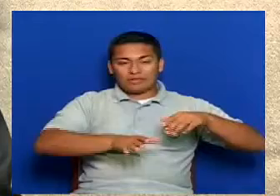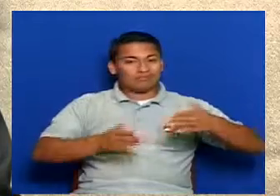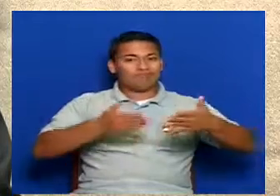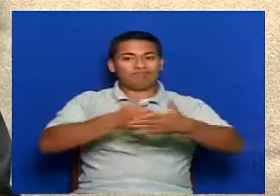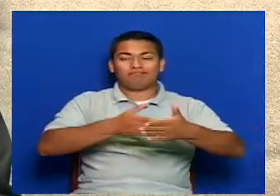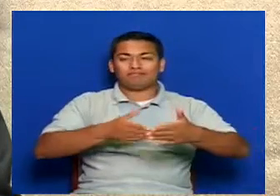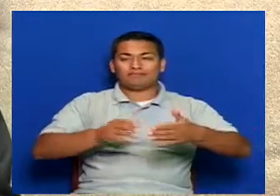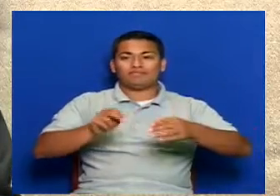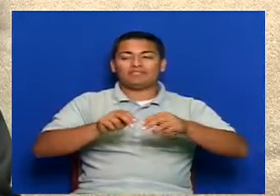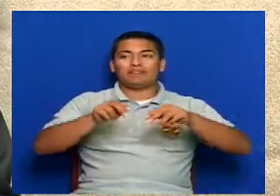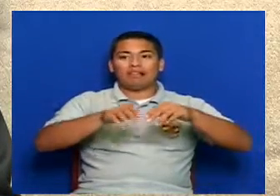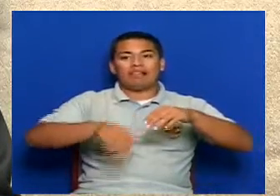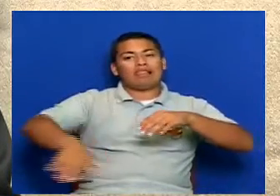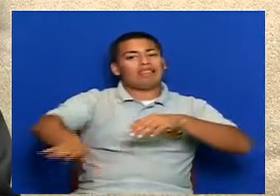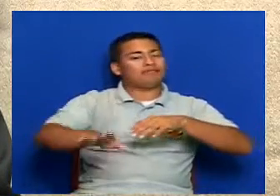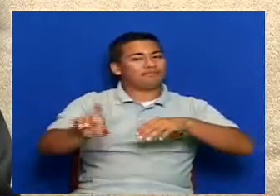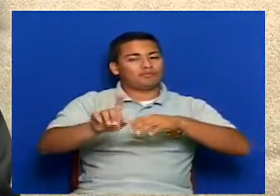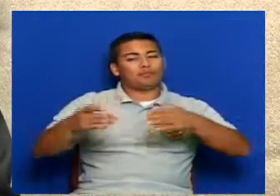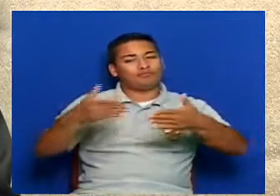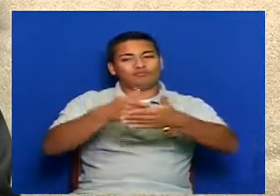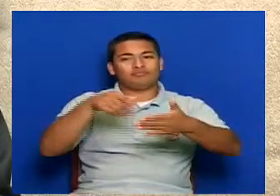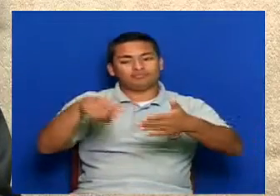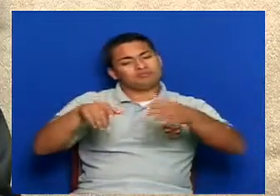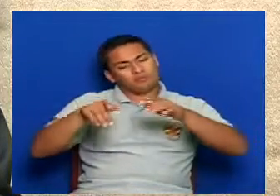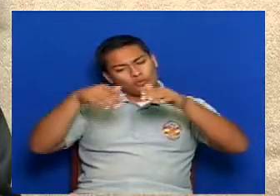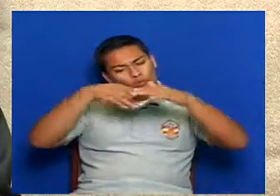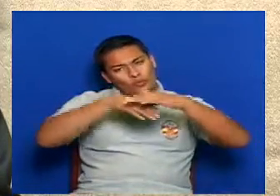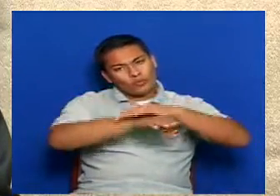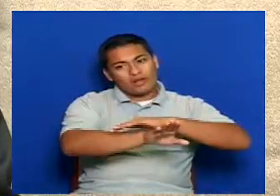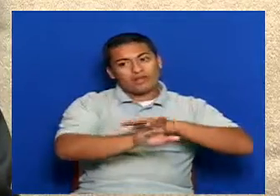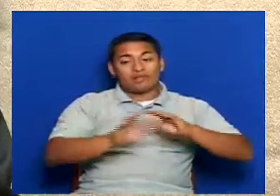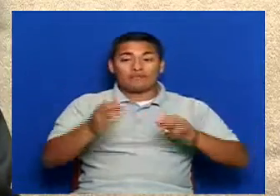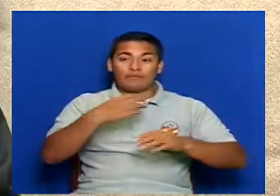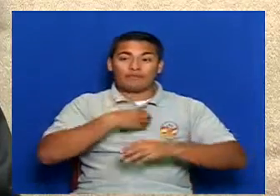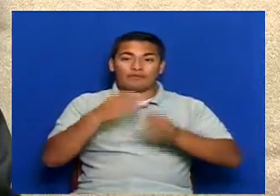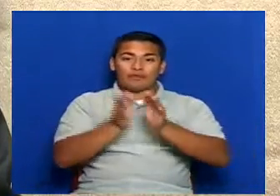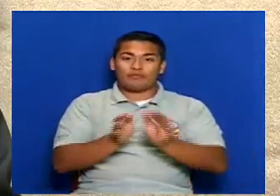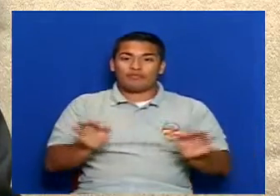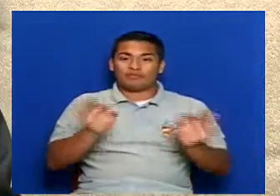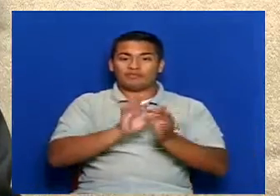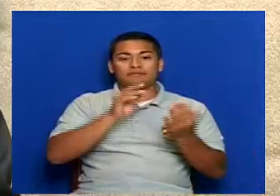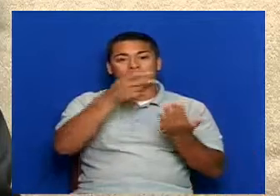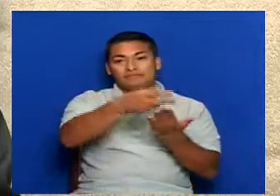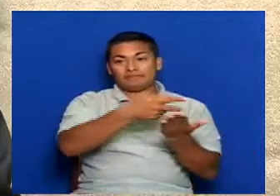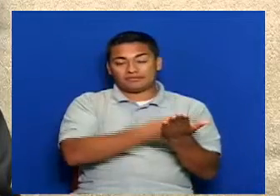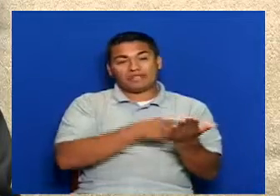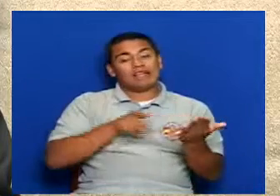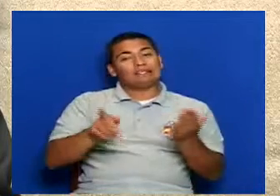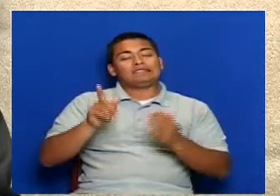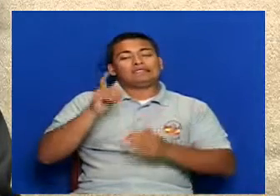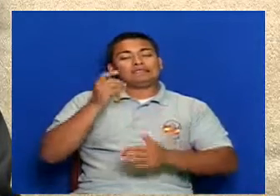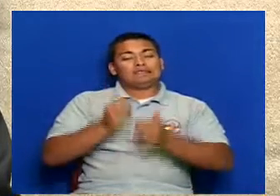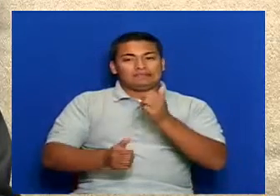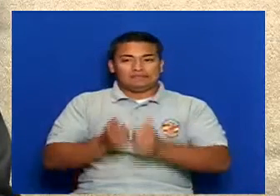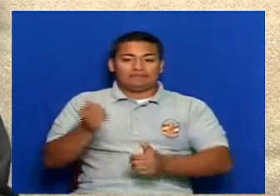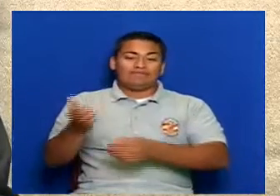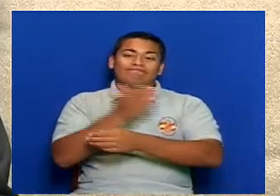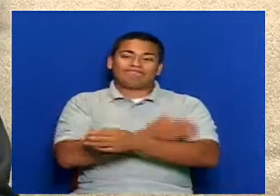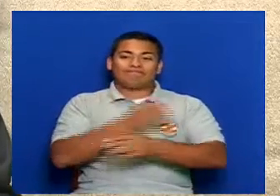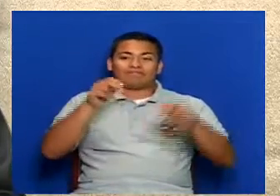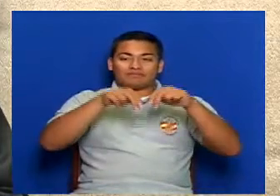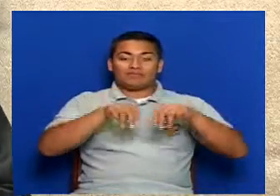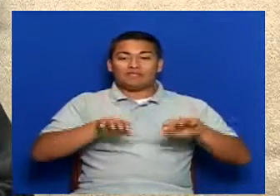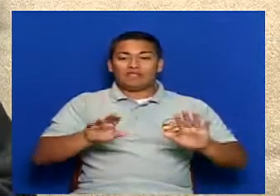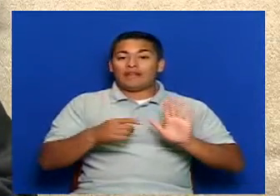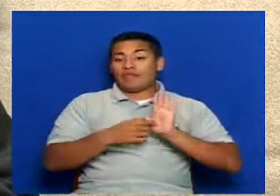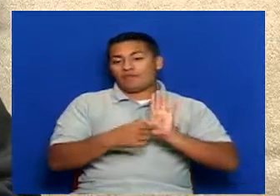el medio ambiente todo todo megaproyecto a gran escala deja secuelas en el medio ambiente pero si el